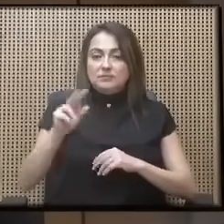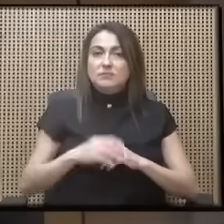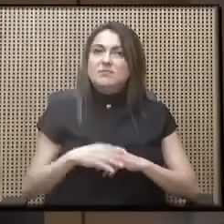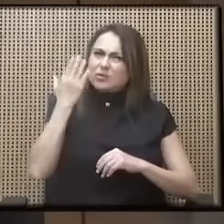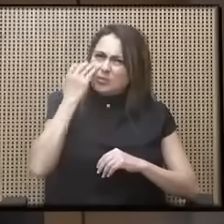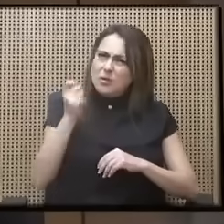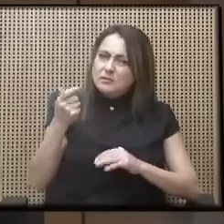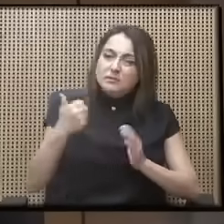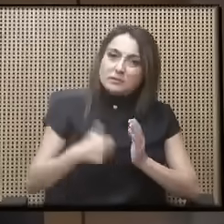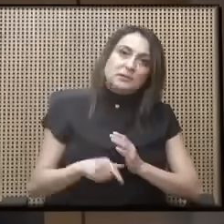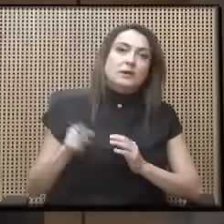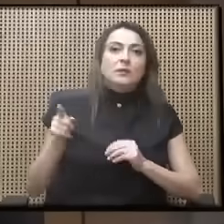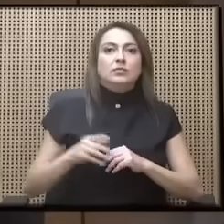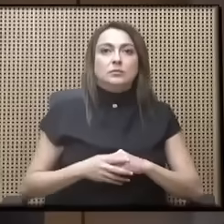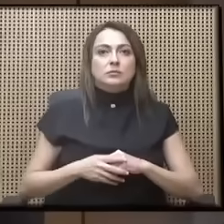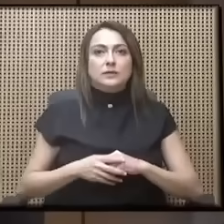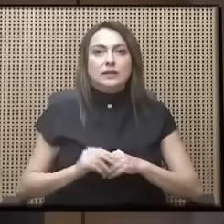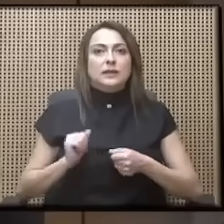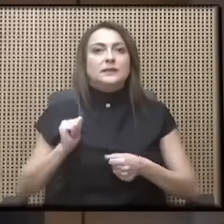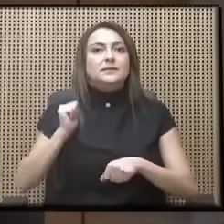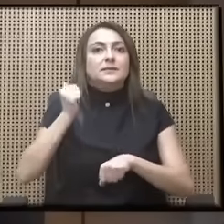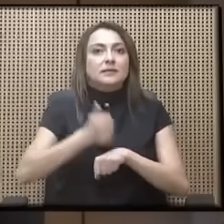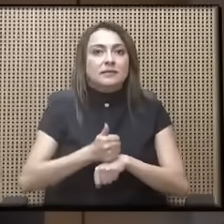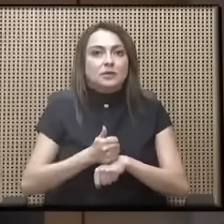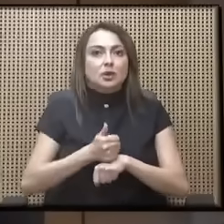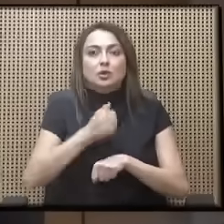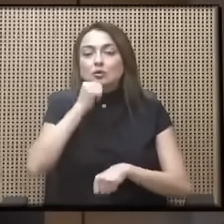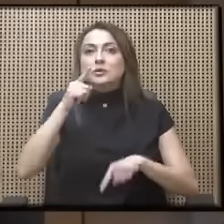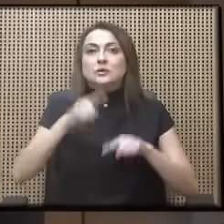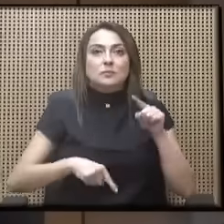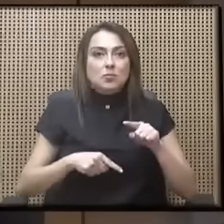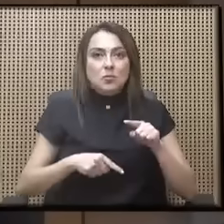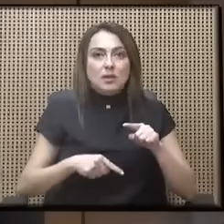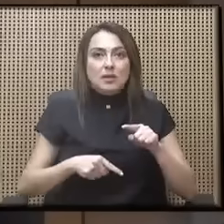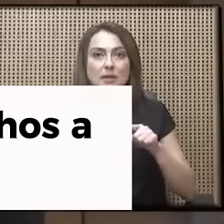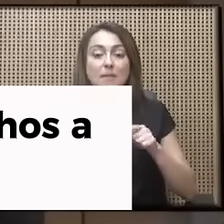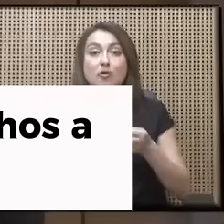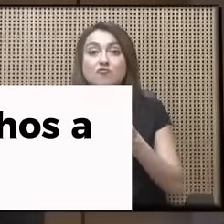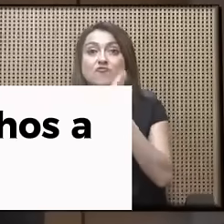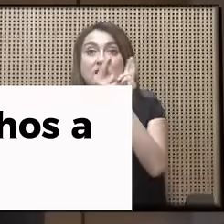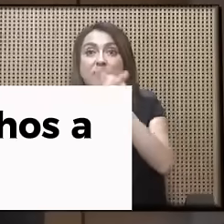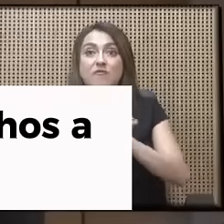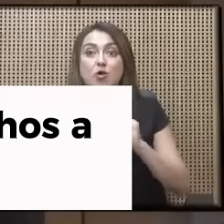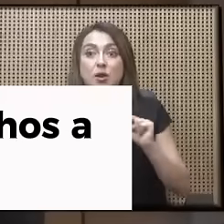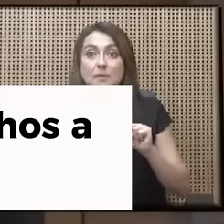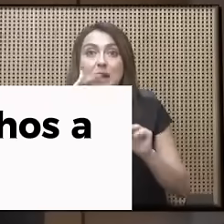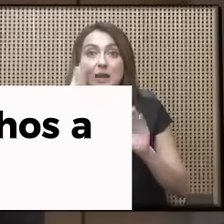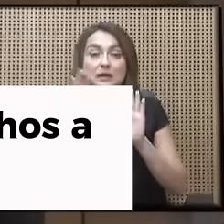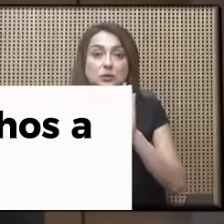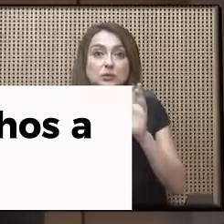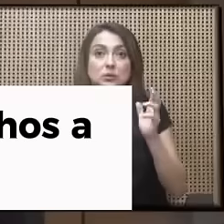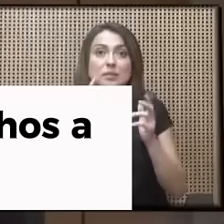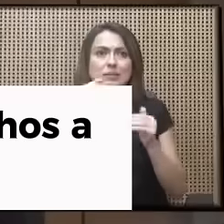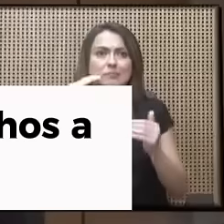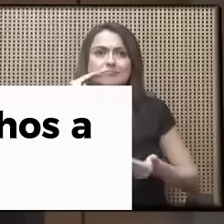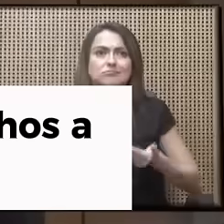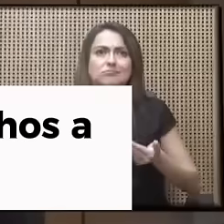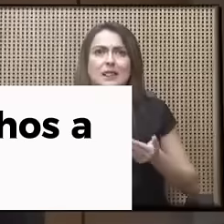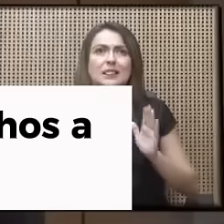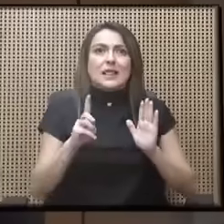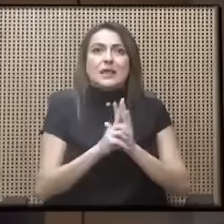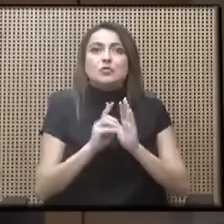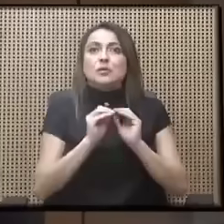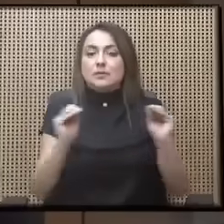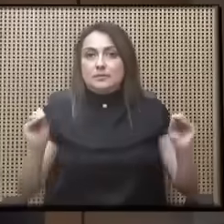Porque ese voto estableció que no se puede, por una reforma parcial a la Constitución, disminuirle derechos